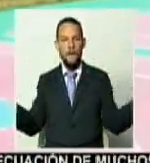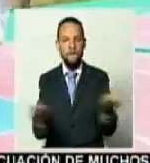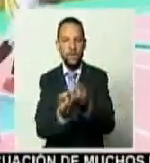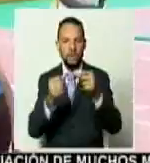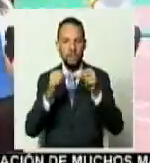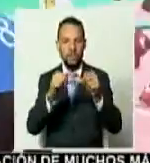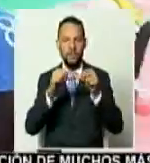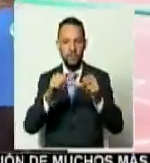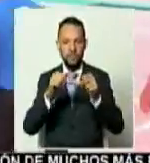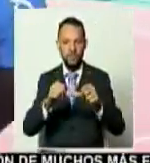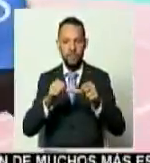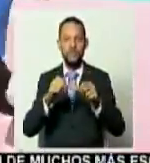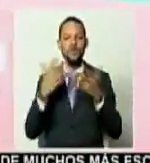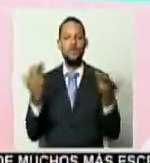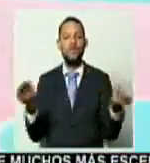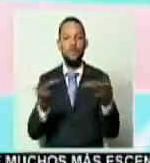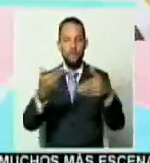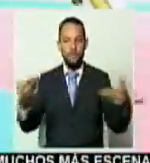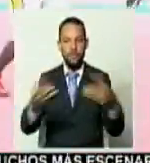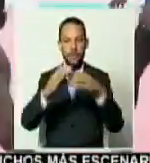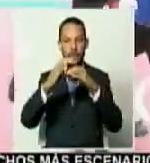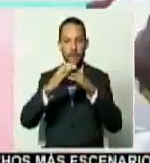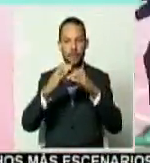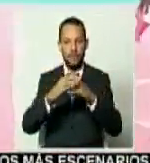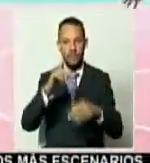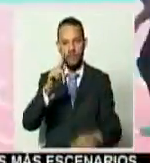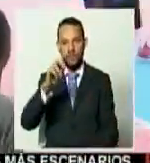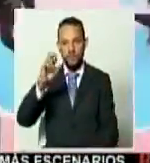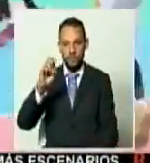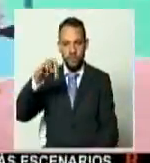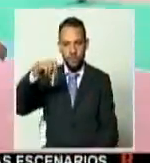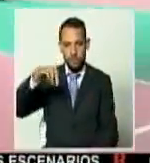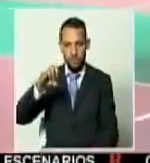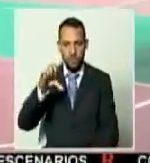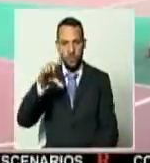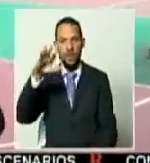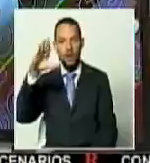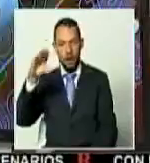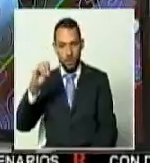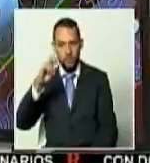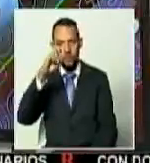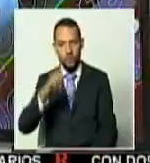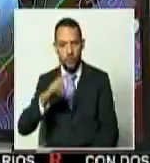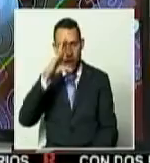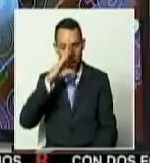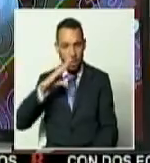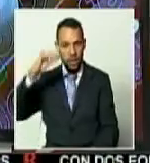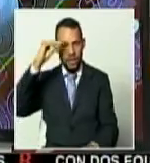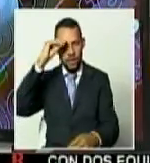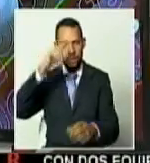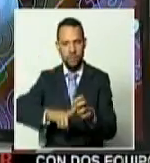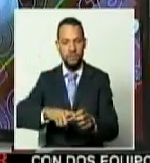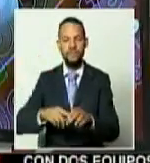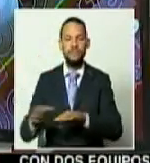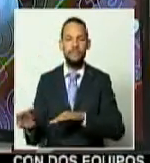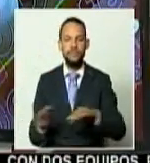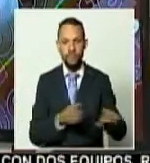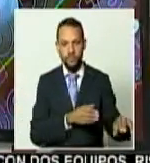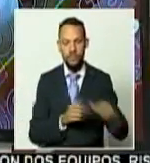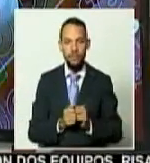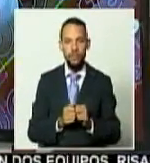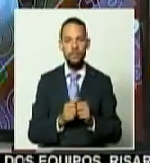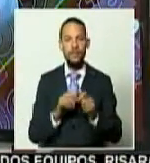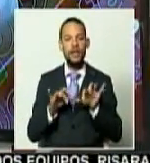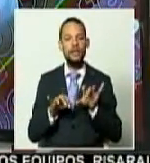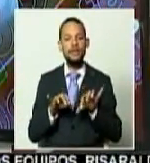en las canchas del Centro Vacacional de Confenalco, vía La Tebaida, en el sur del Quindío. La Secretaría de Deporte de Caldas